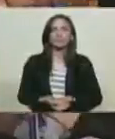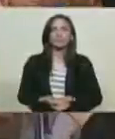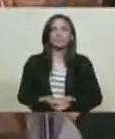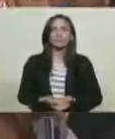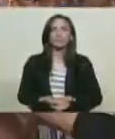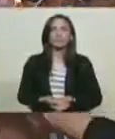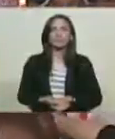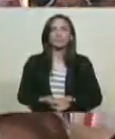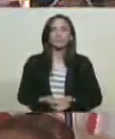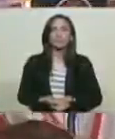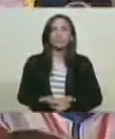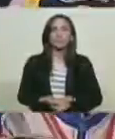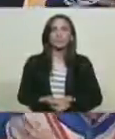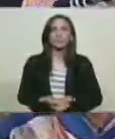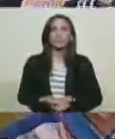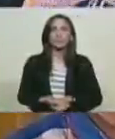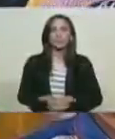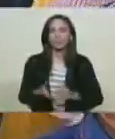Estoy de acuerdo.